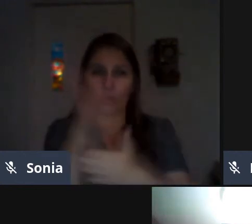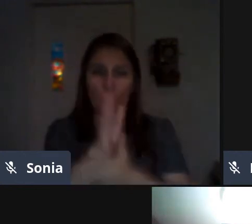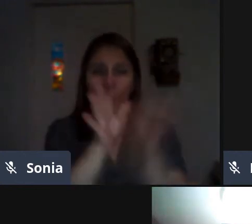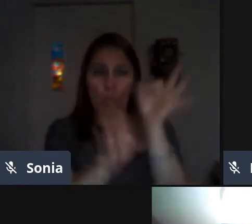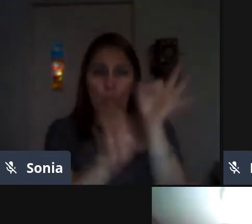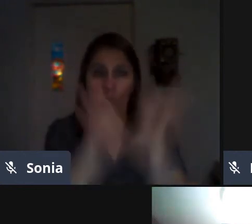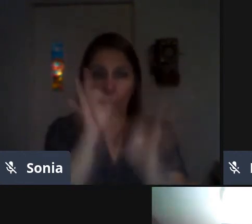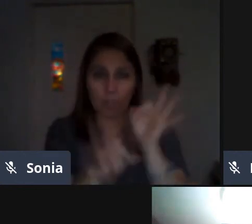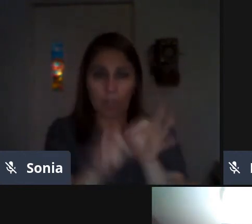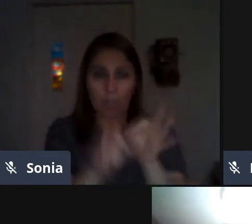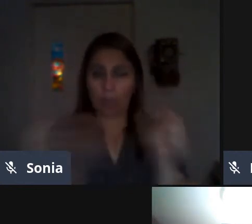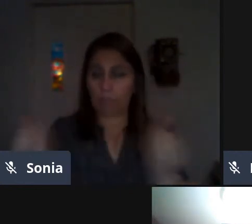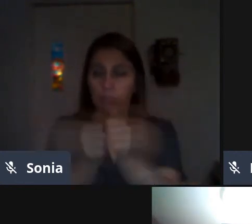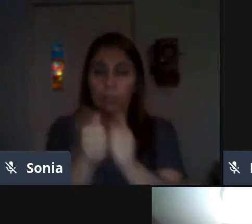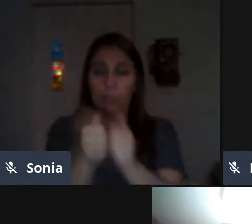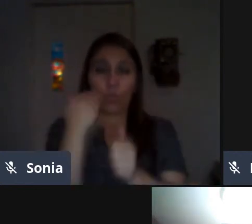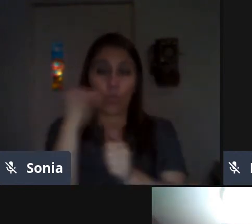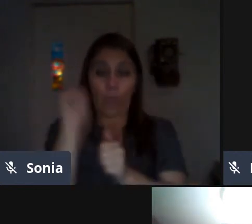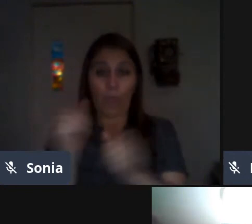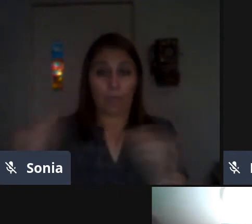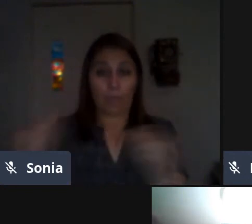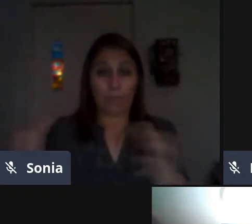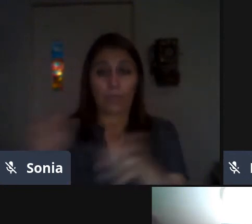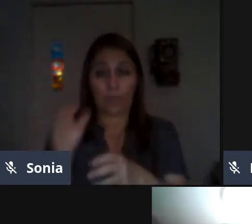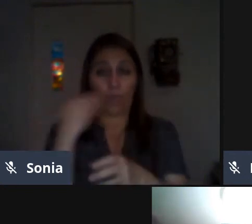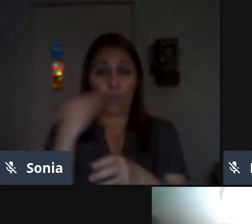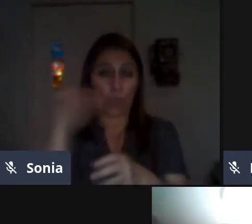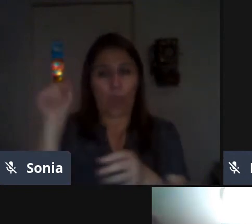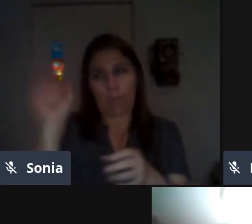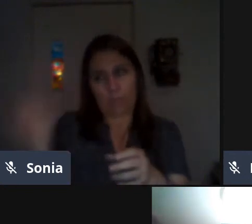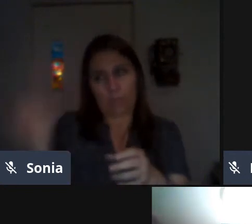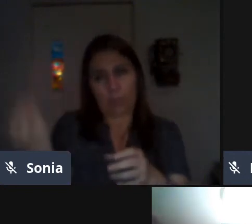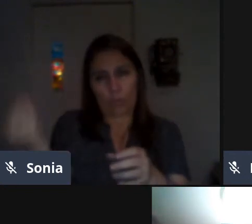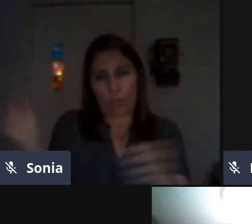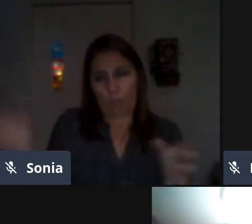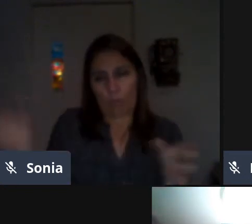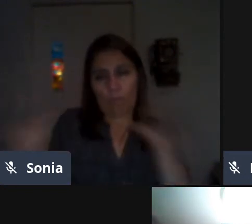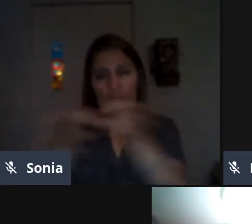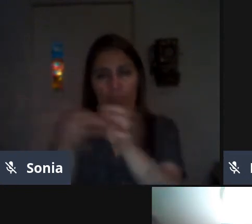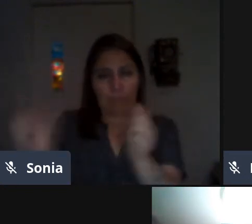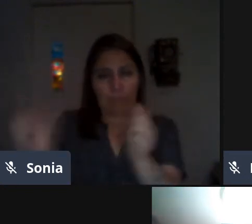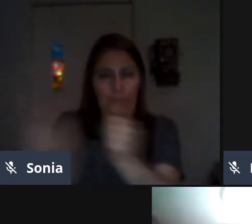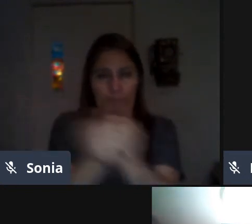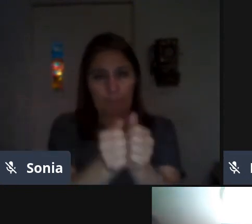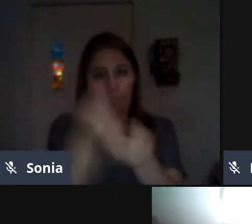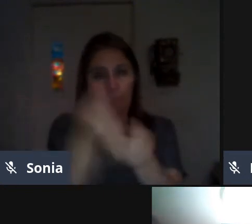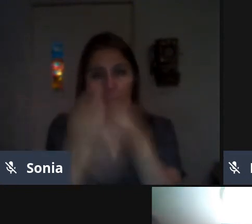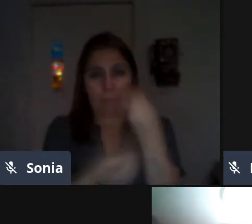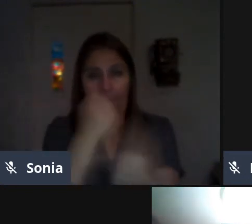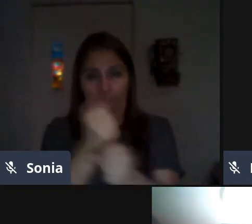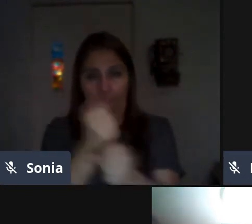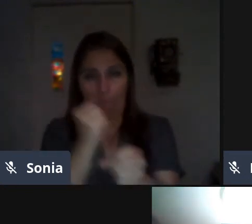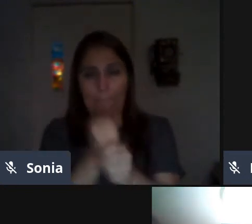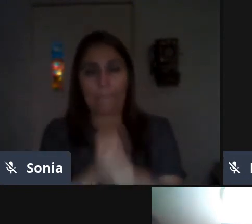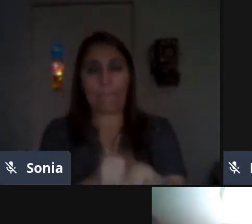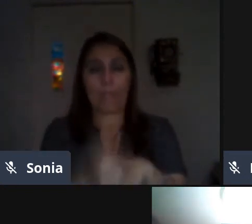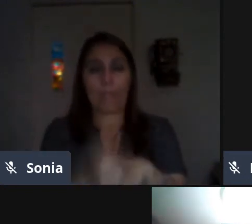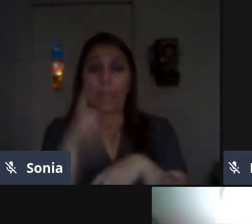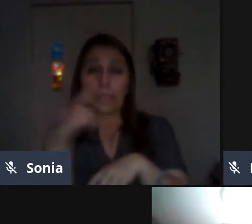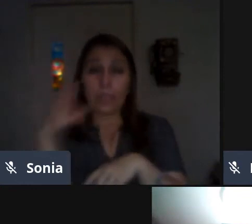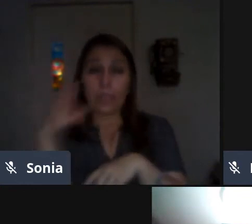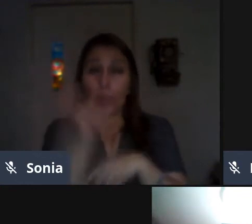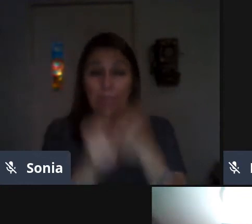que pertenece al clan y abogada ella actualmente que se dieron cuenta como en